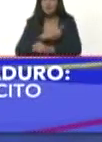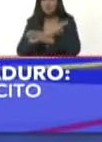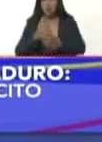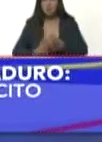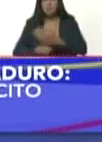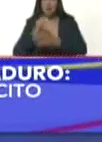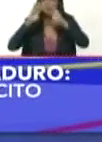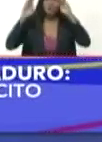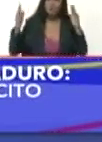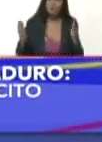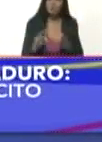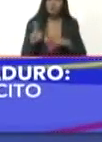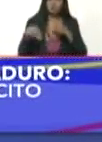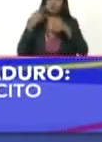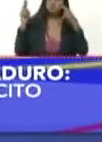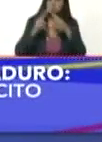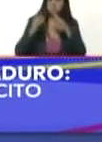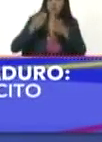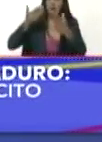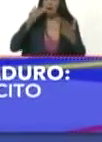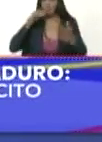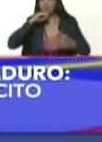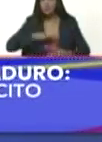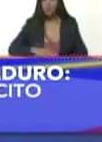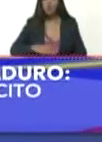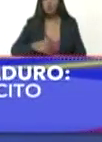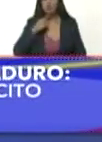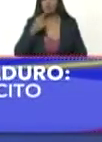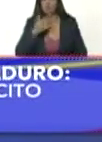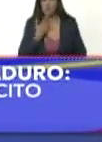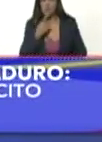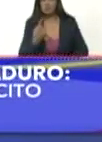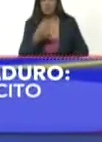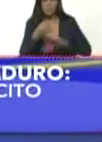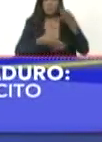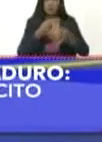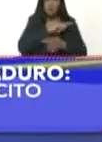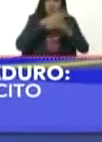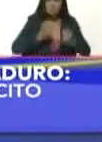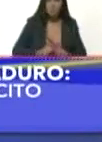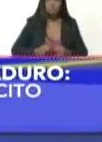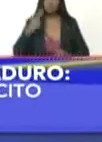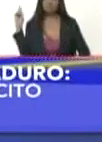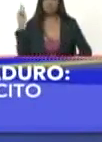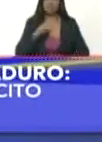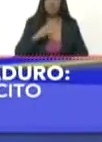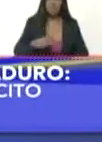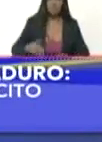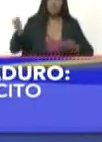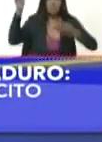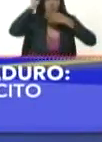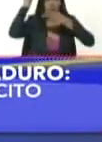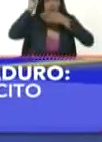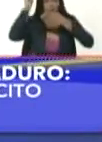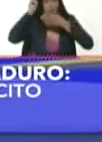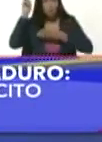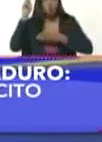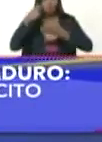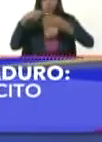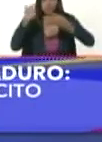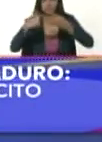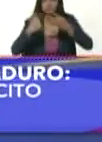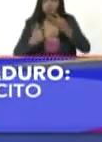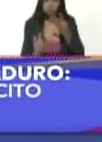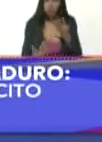poderoso que jamás se haya conocido en la historia, yo les puedo decir, nuestra fuerza viene de Guaycaipuro, del negro